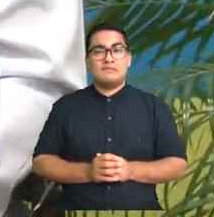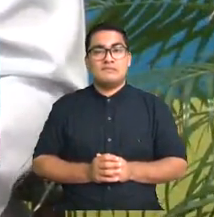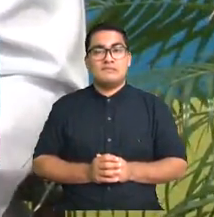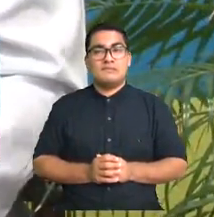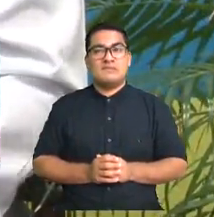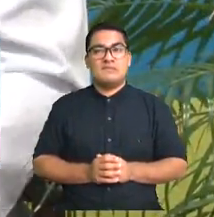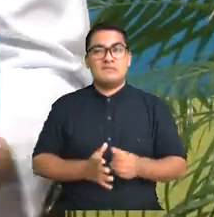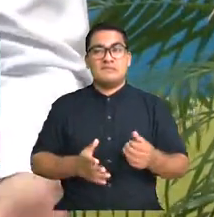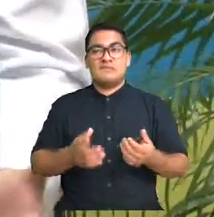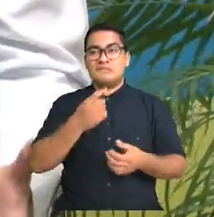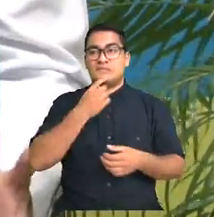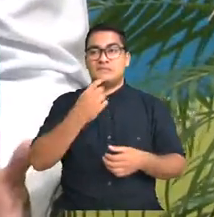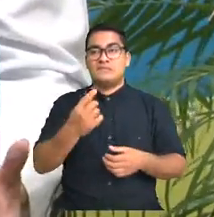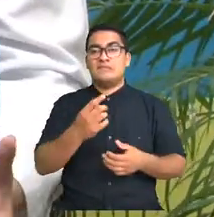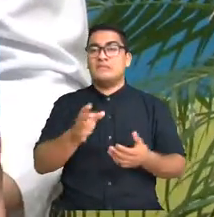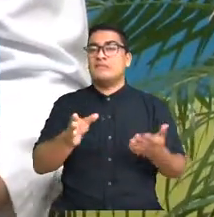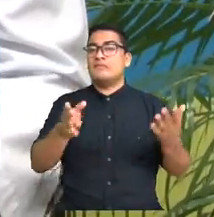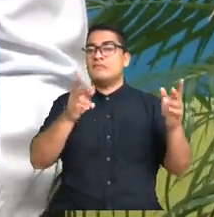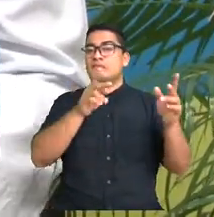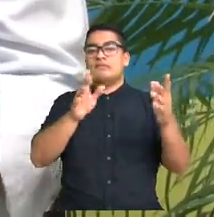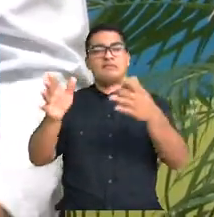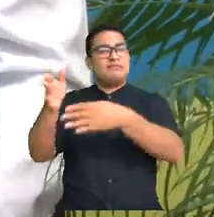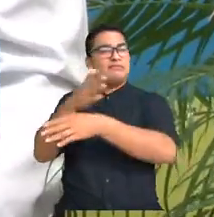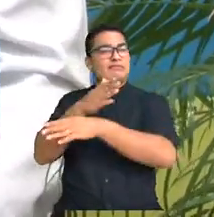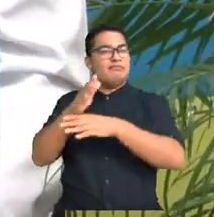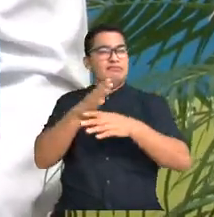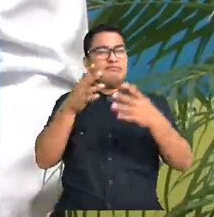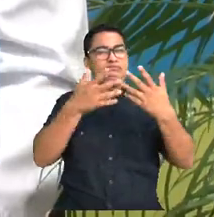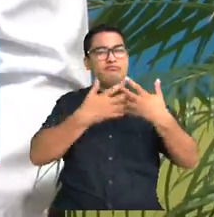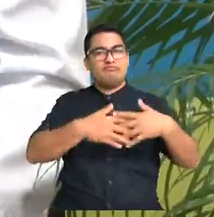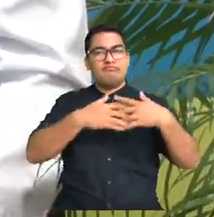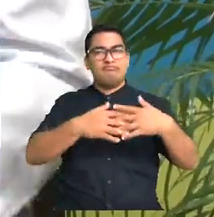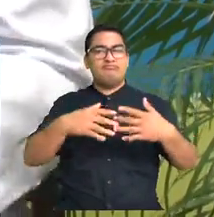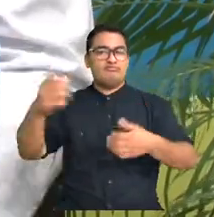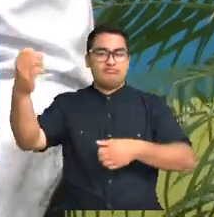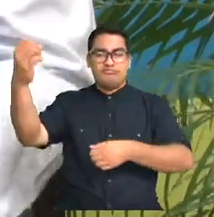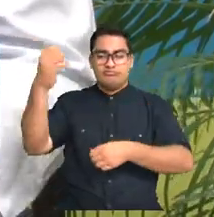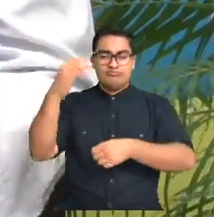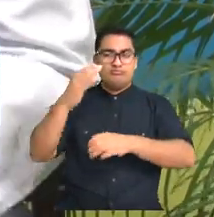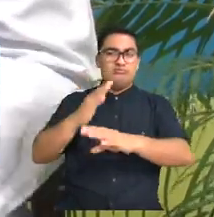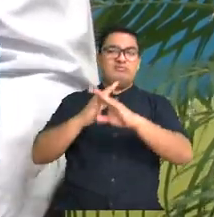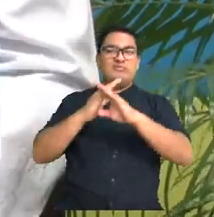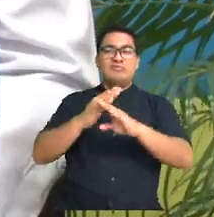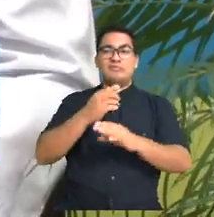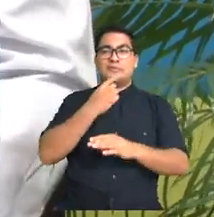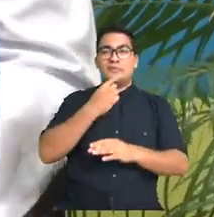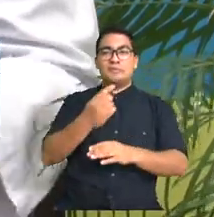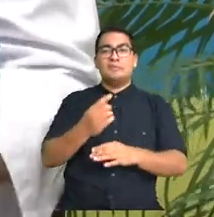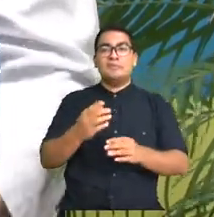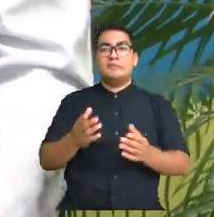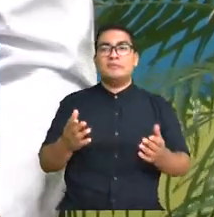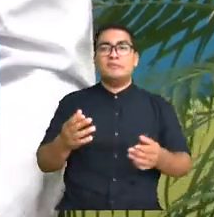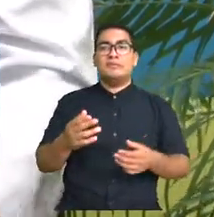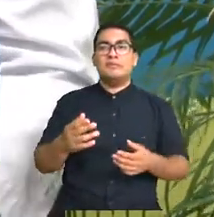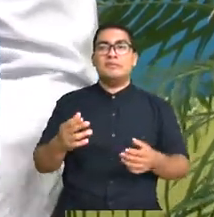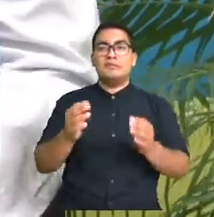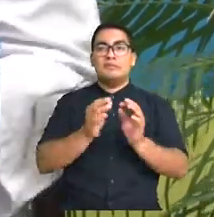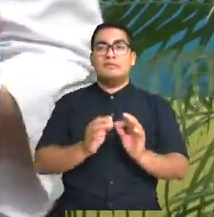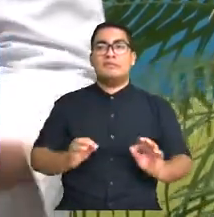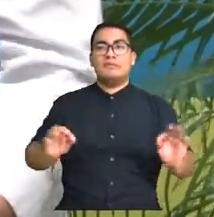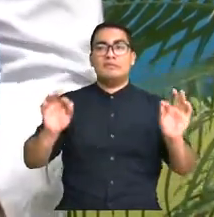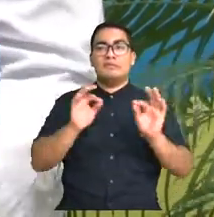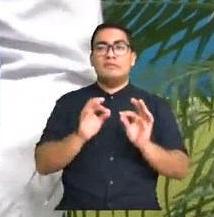sino todos los que hablan de protección solar. Lo primero que uno debe de hacer es evitar.